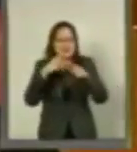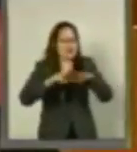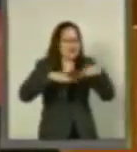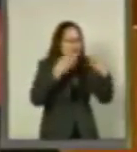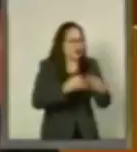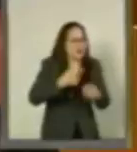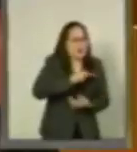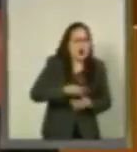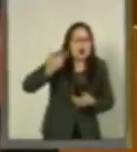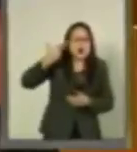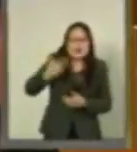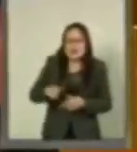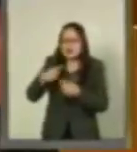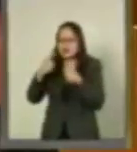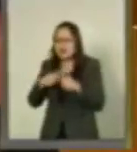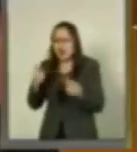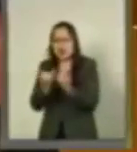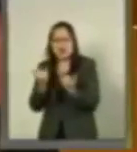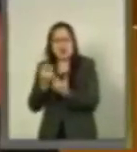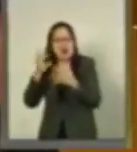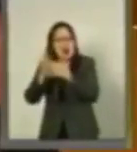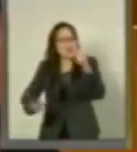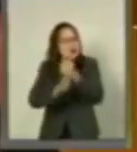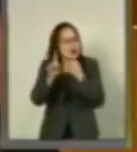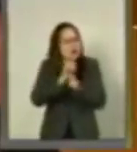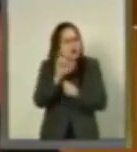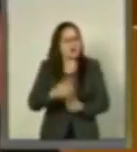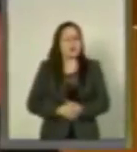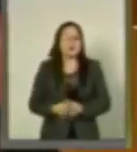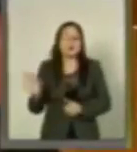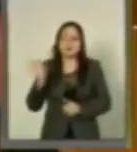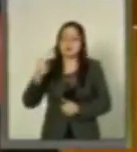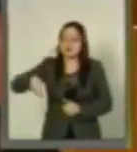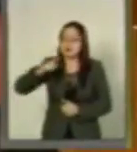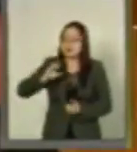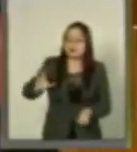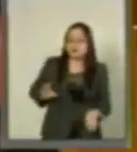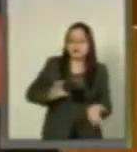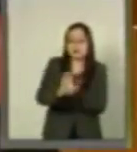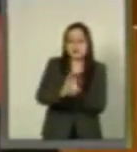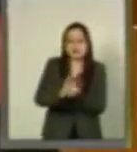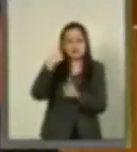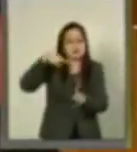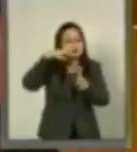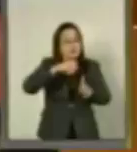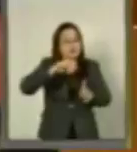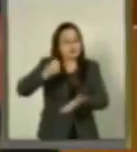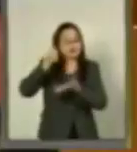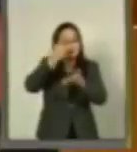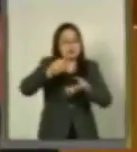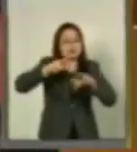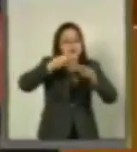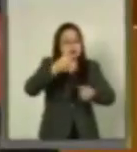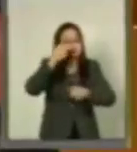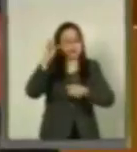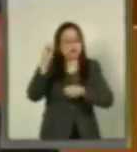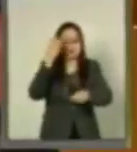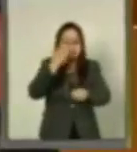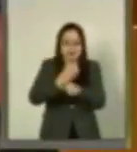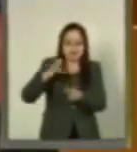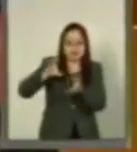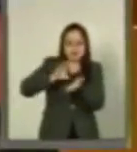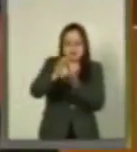condiciones? ¿Por qué en vez de dedicar los recursos que están inscritos en el presupuesto de egresos de la